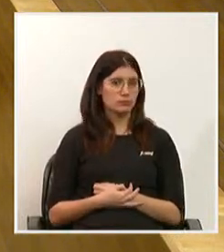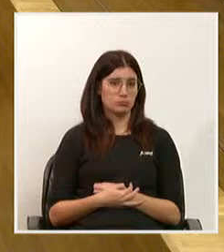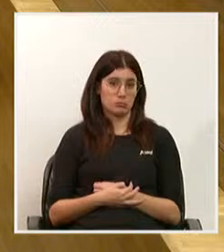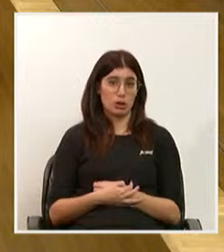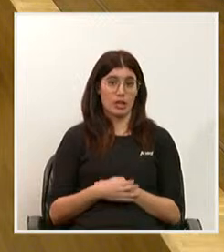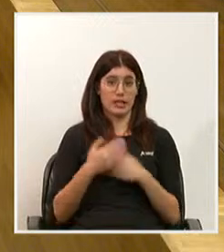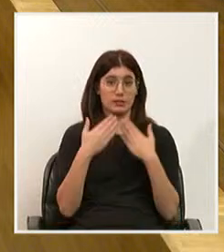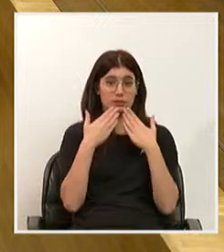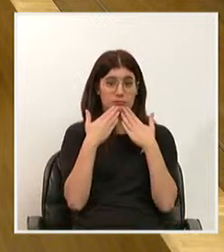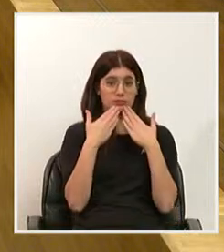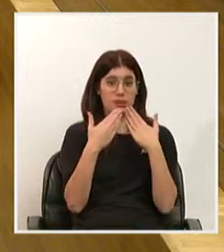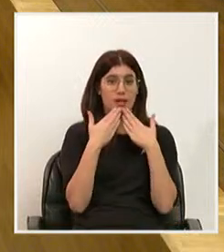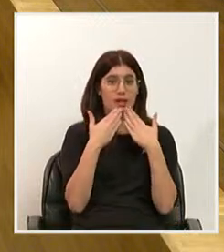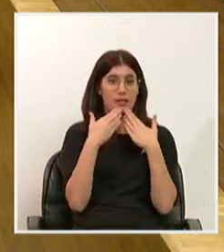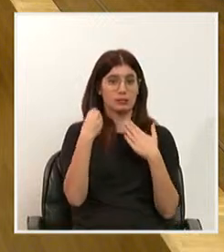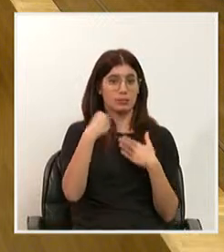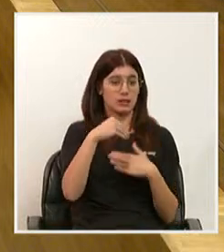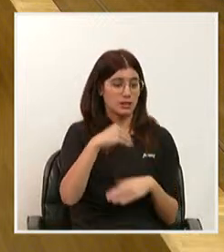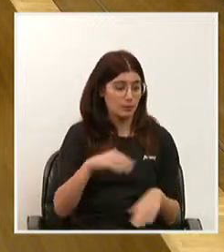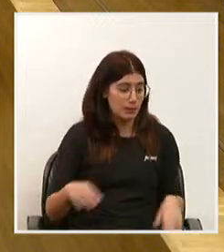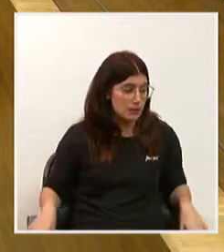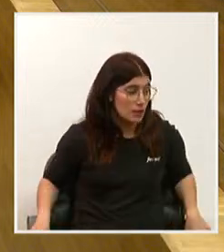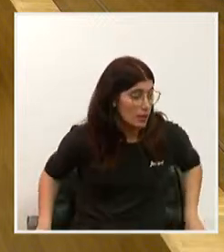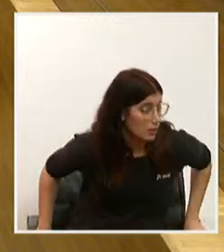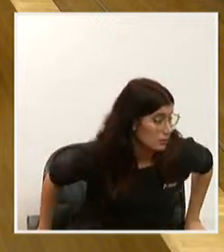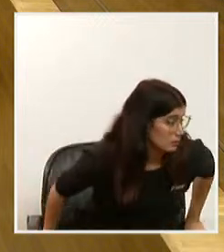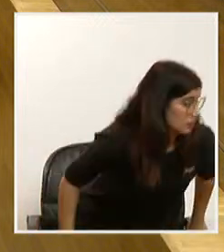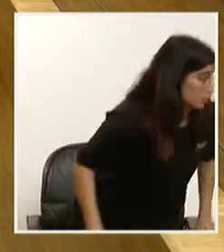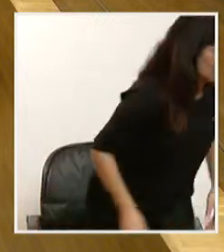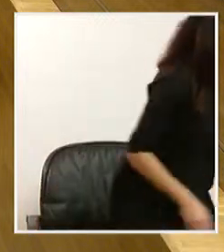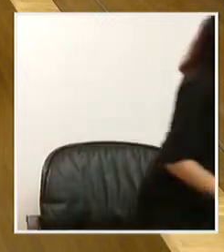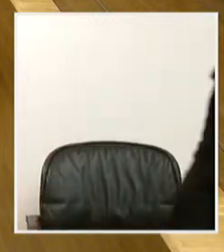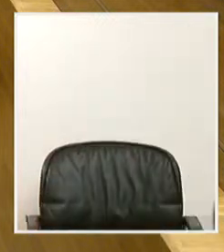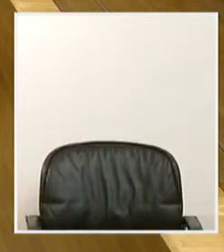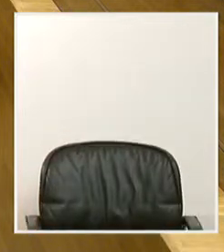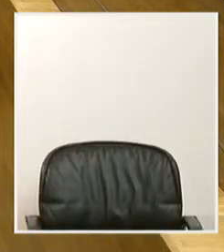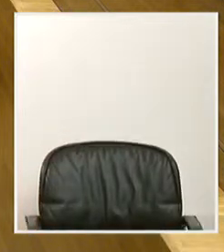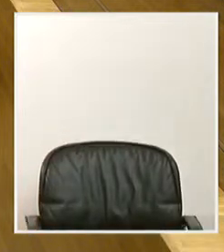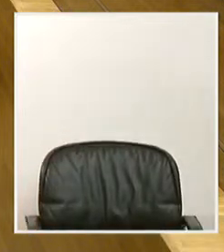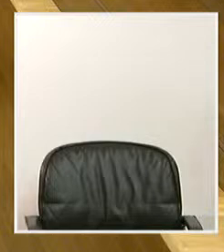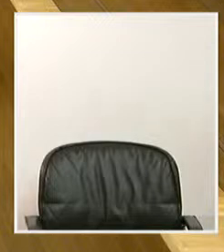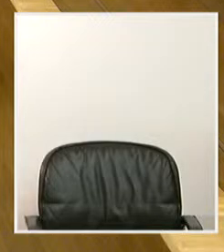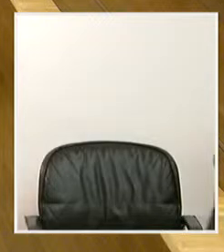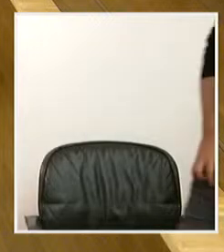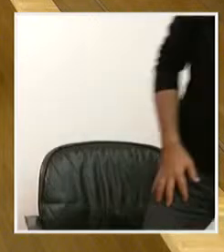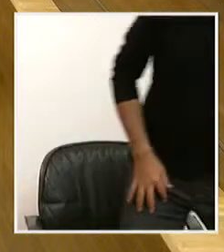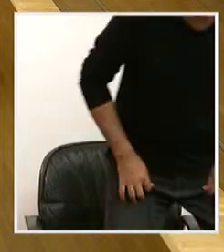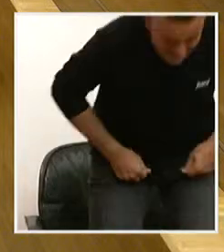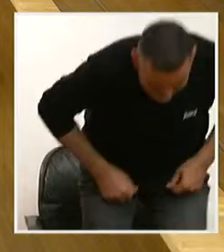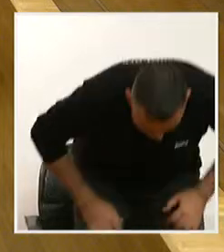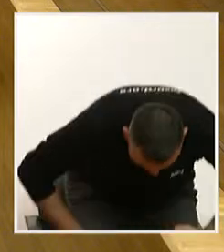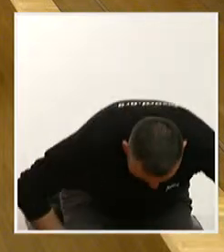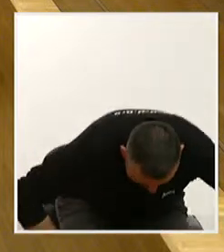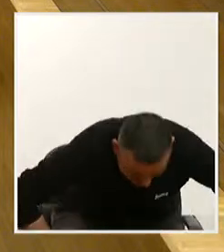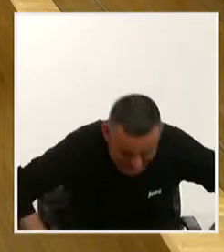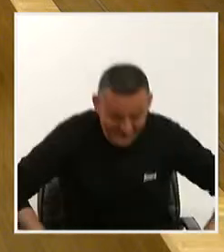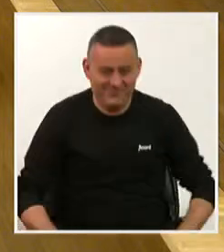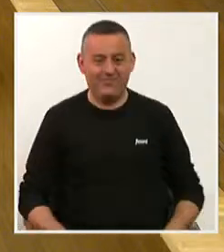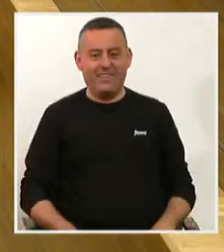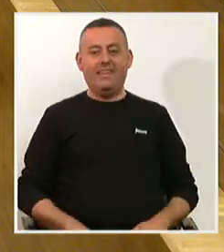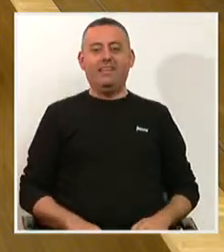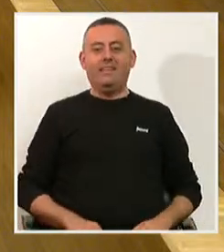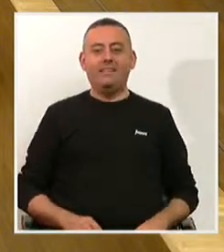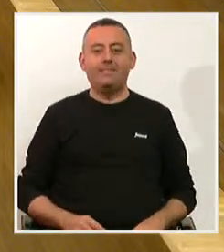graci pres graci President señor barina la observa